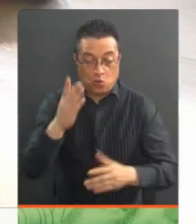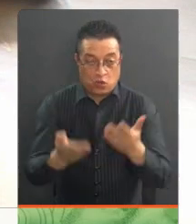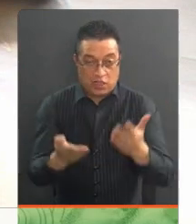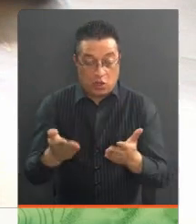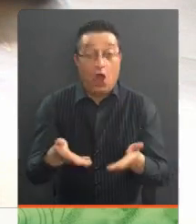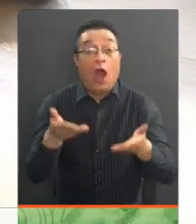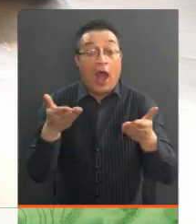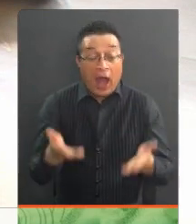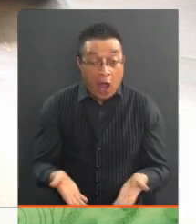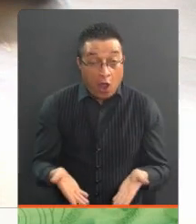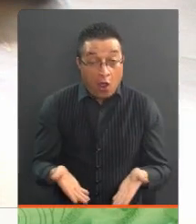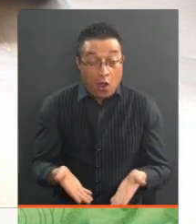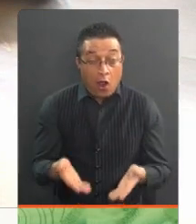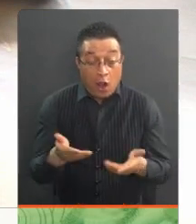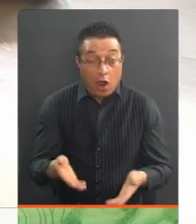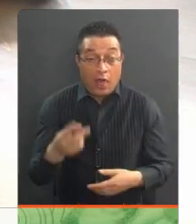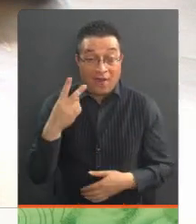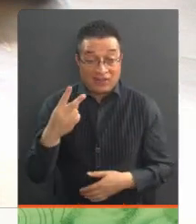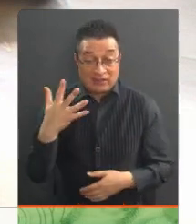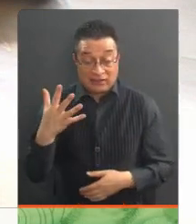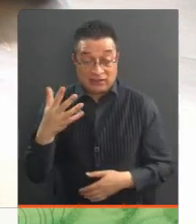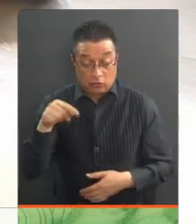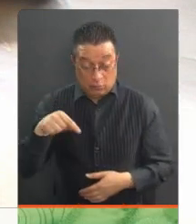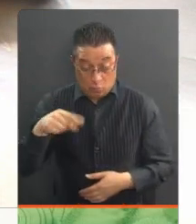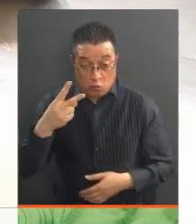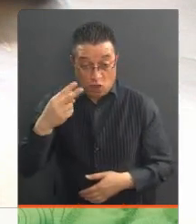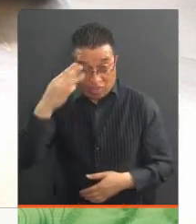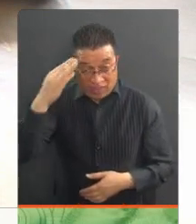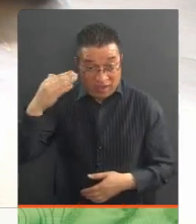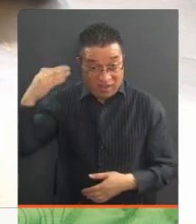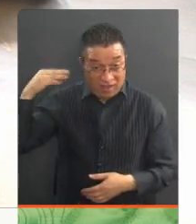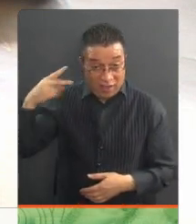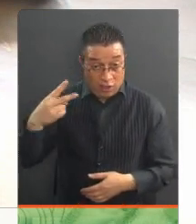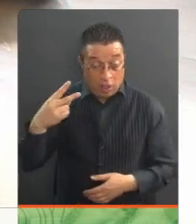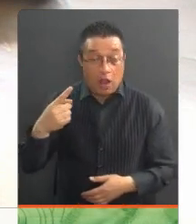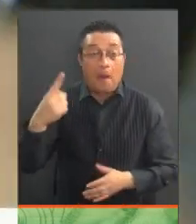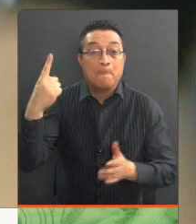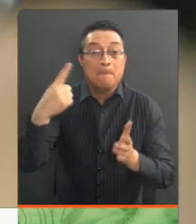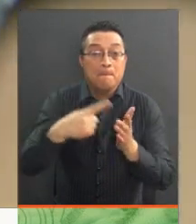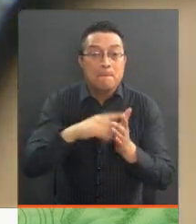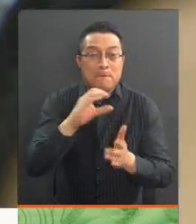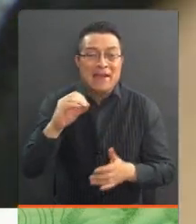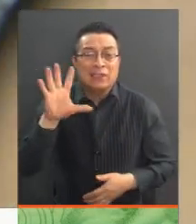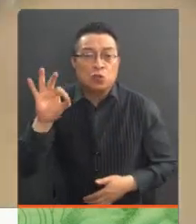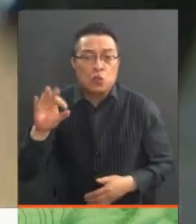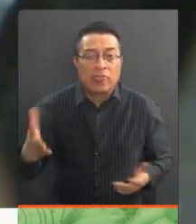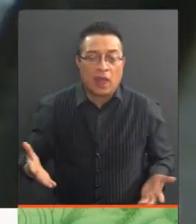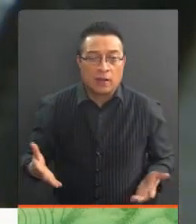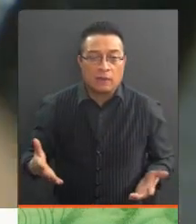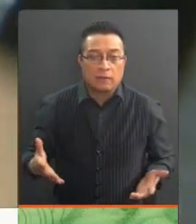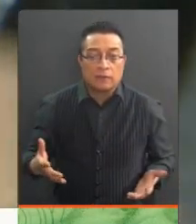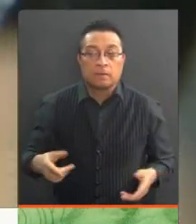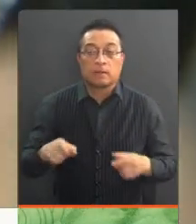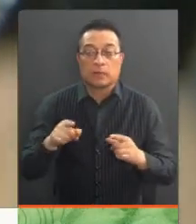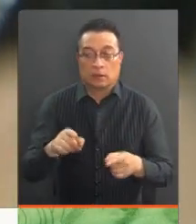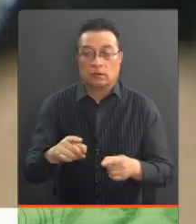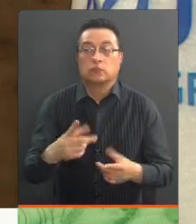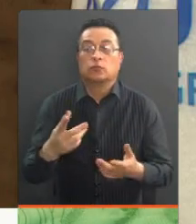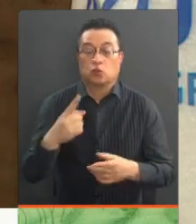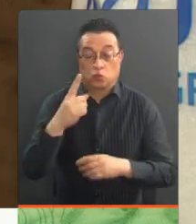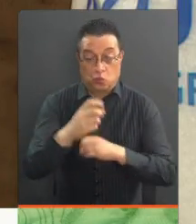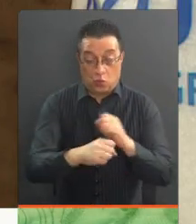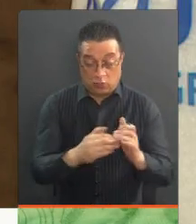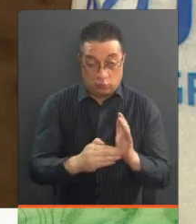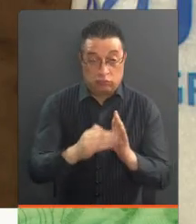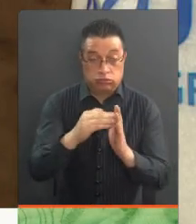lo compré el 25 de mayo, este mes, hace 2 días atrás, a 1050 el kilo. Según ODEPA, en un año, el precio subió